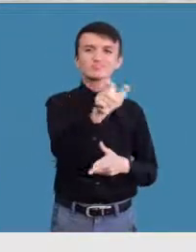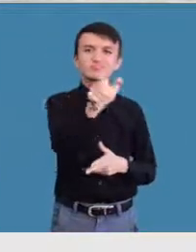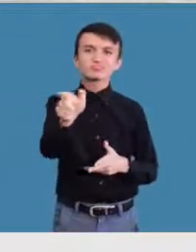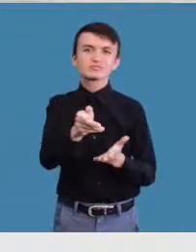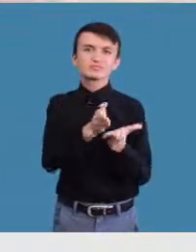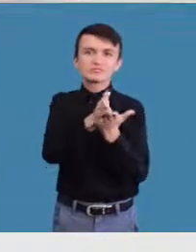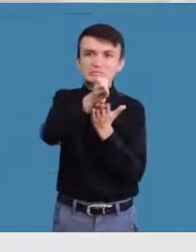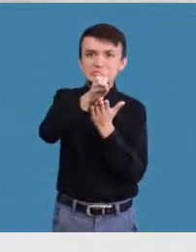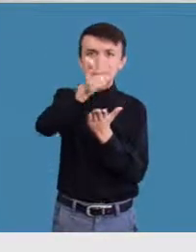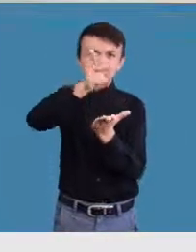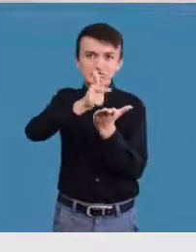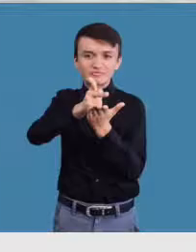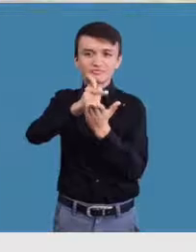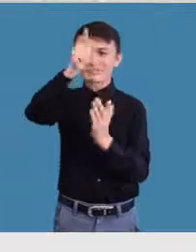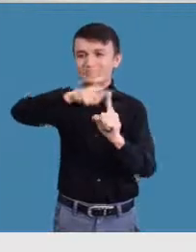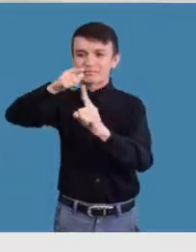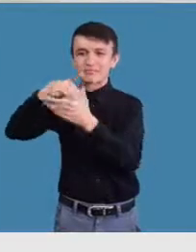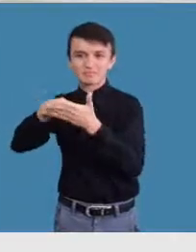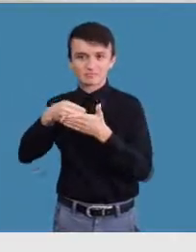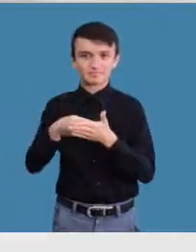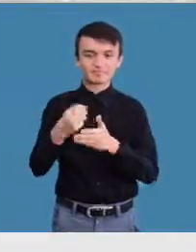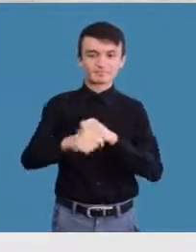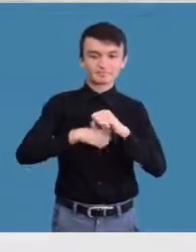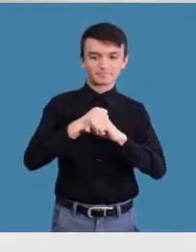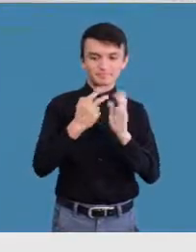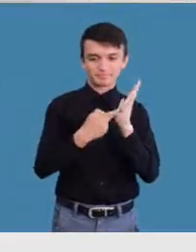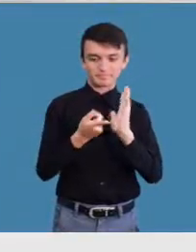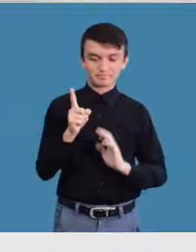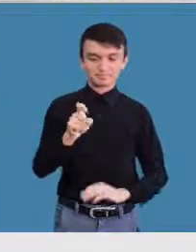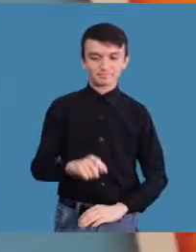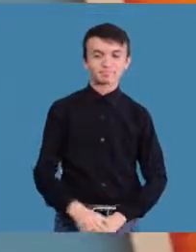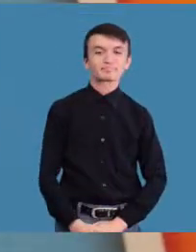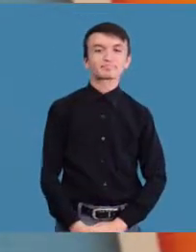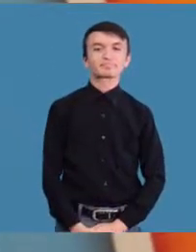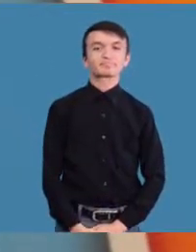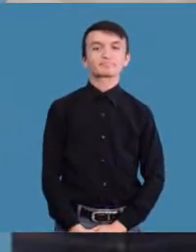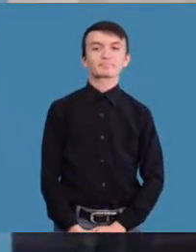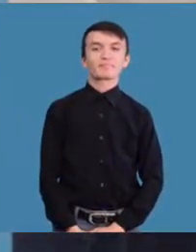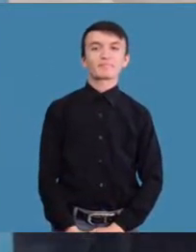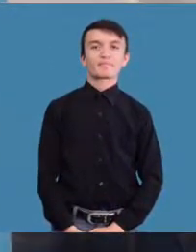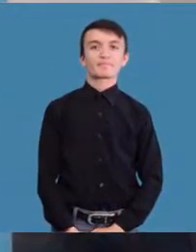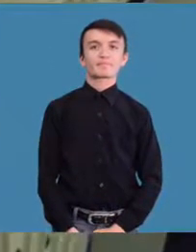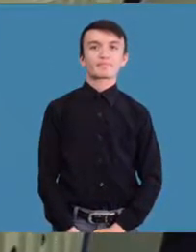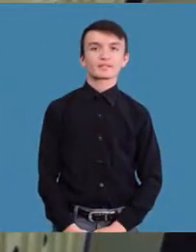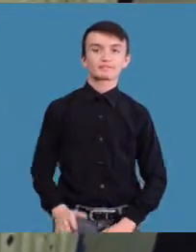a los clientes más fieles de EDEC en este 2016.